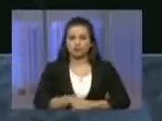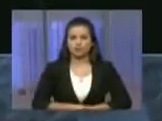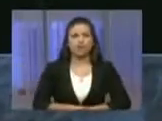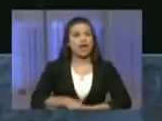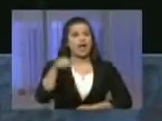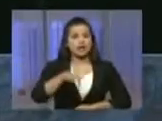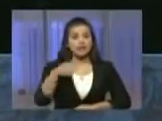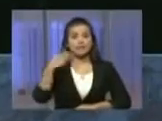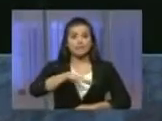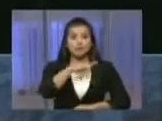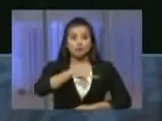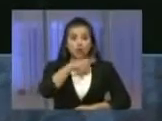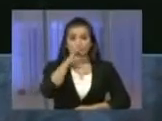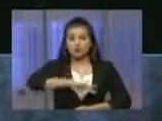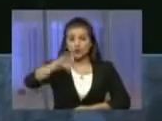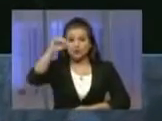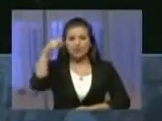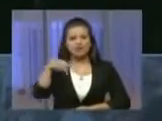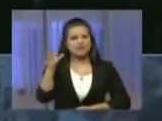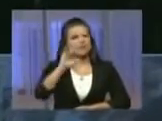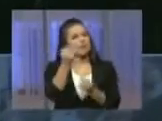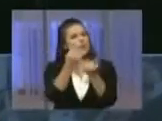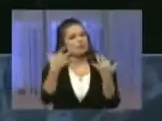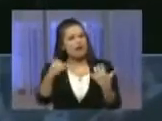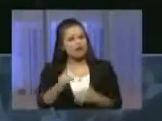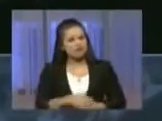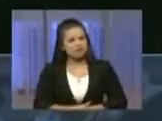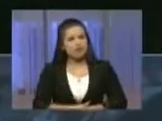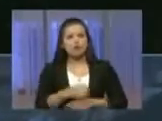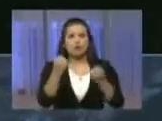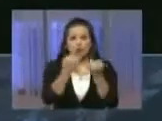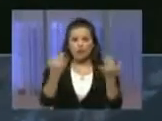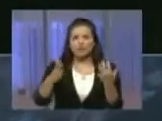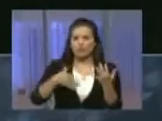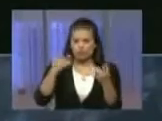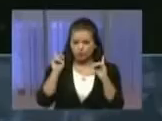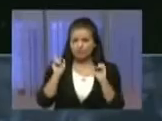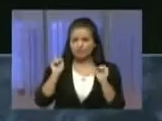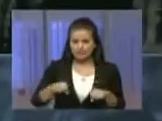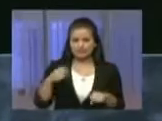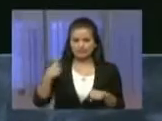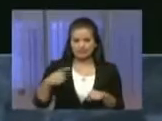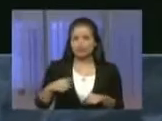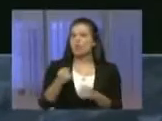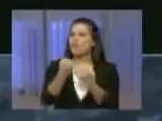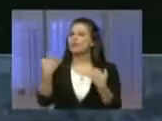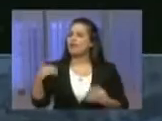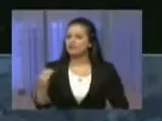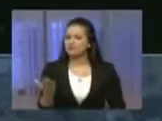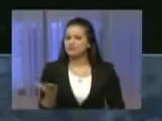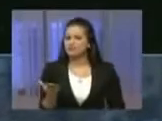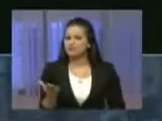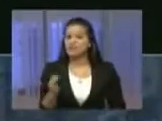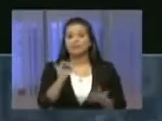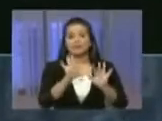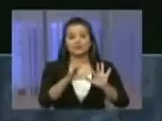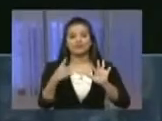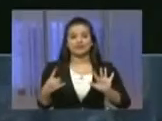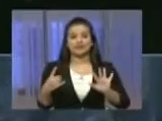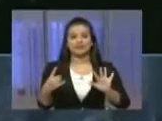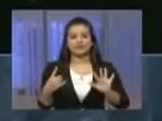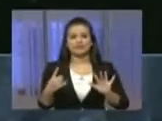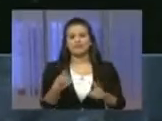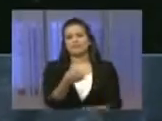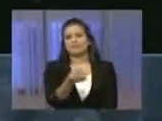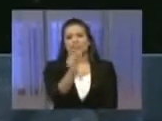misiones socialistas tenemos en Caracas Cuántas podemos tener Cuántas tenemos 16 no hay